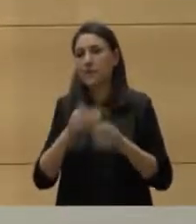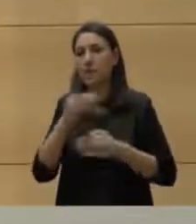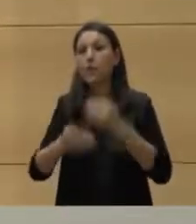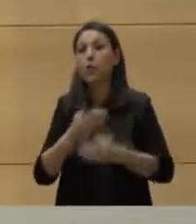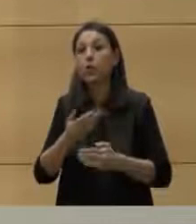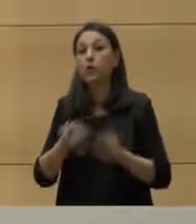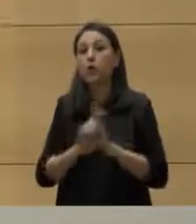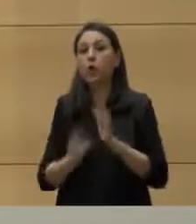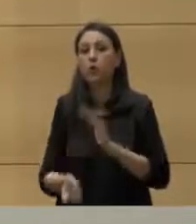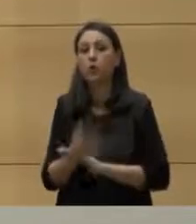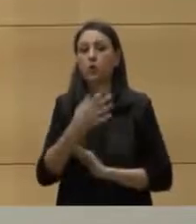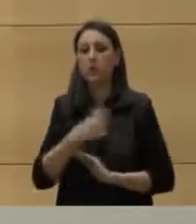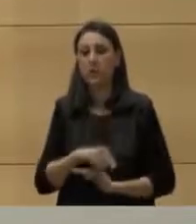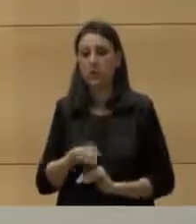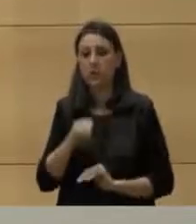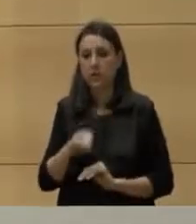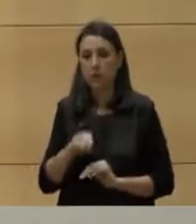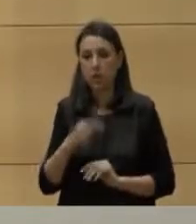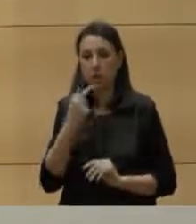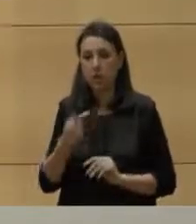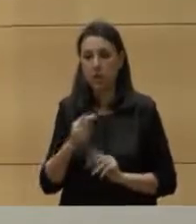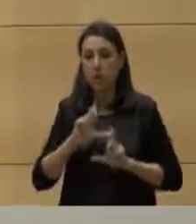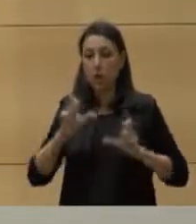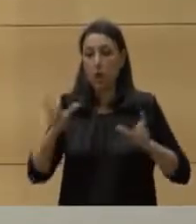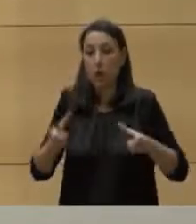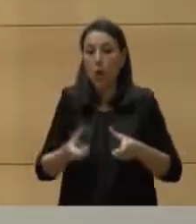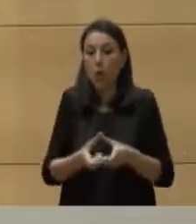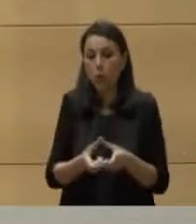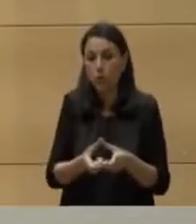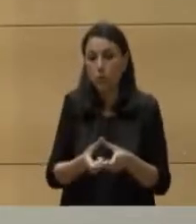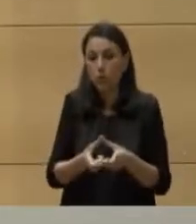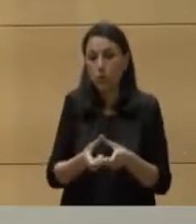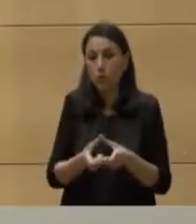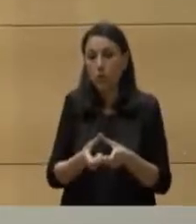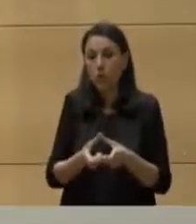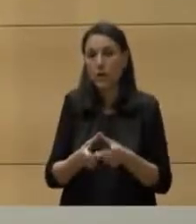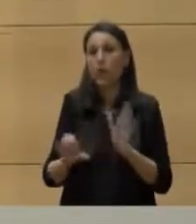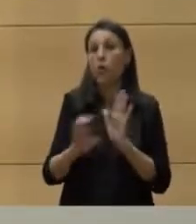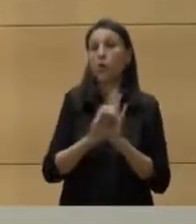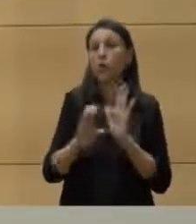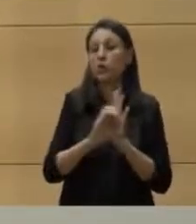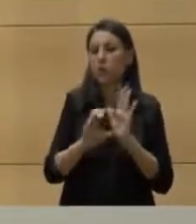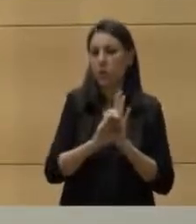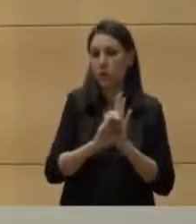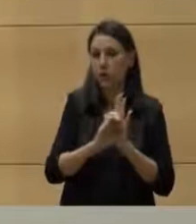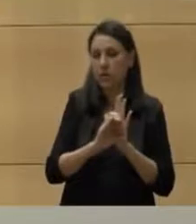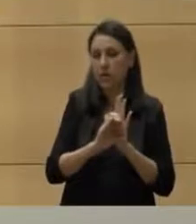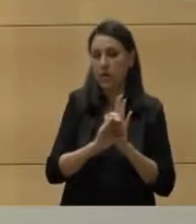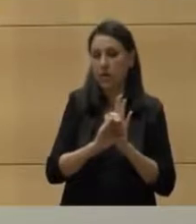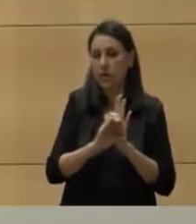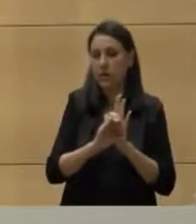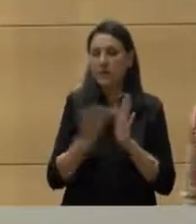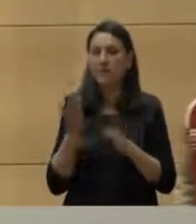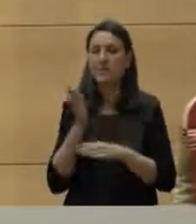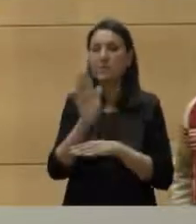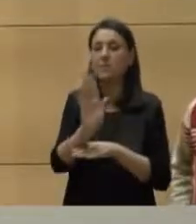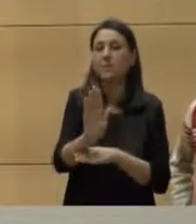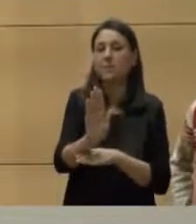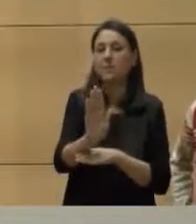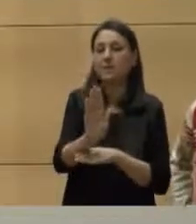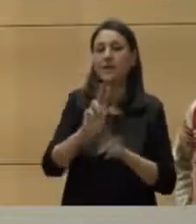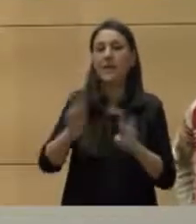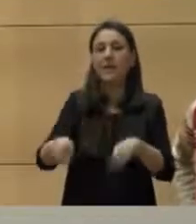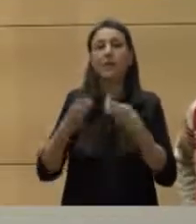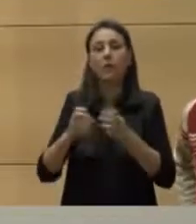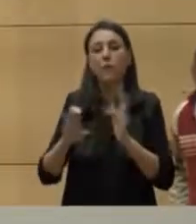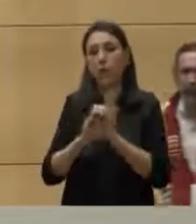autodefinen como conjunto de constitucionalistas, se plantean reformas de la Constitución. El señor